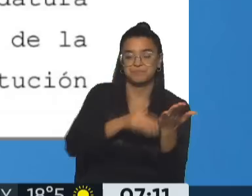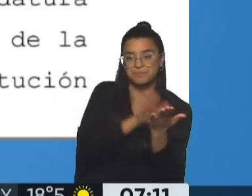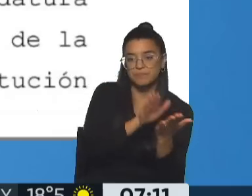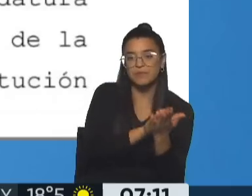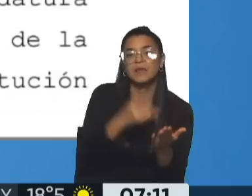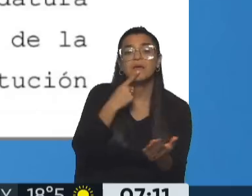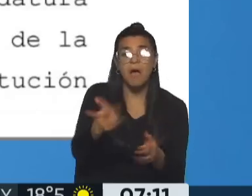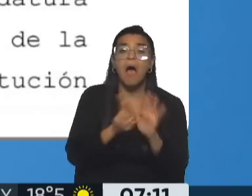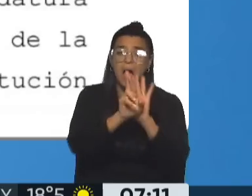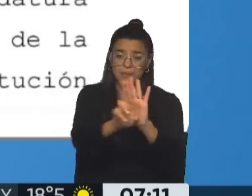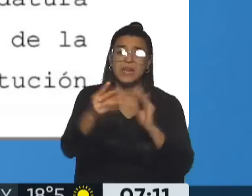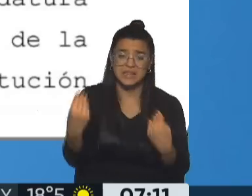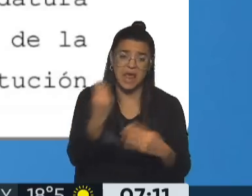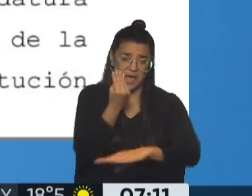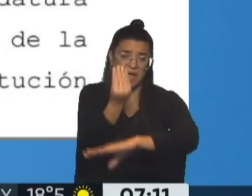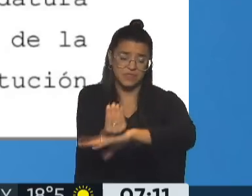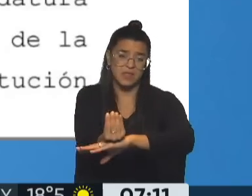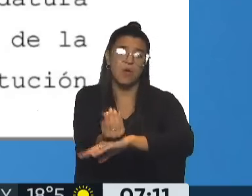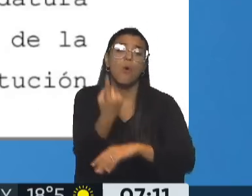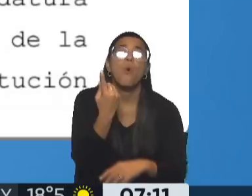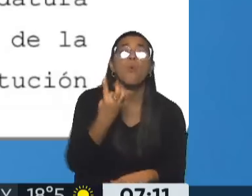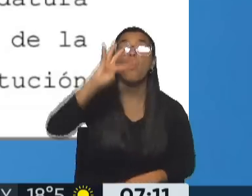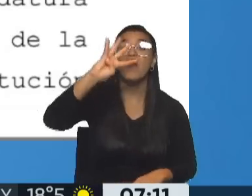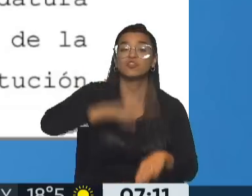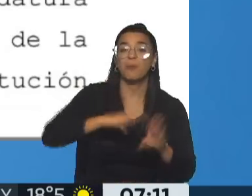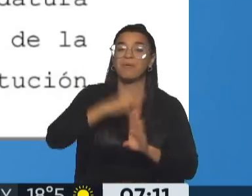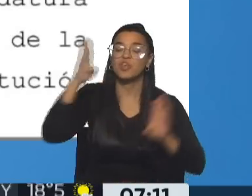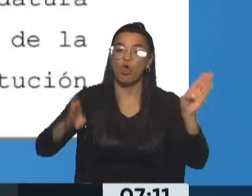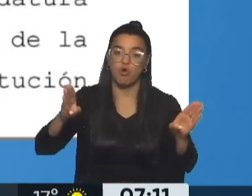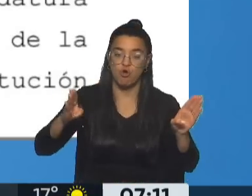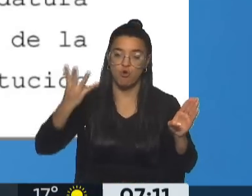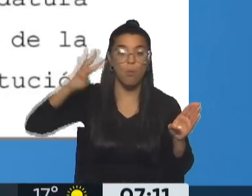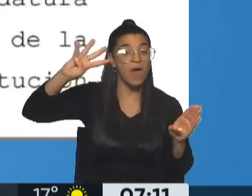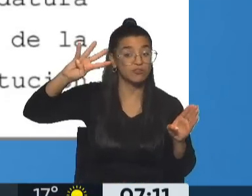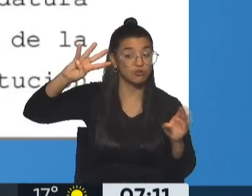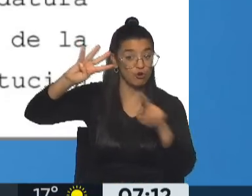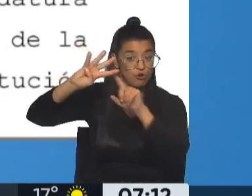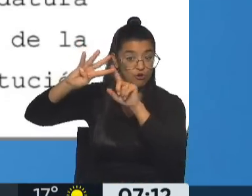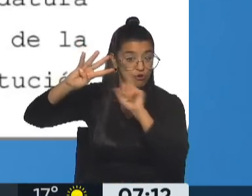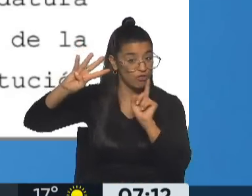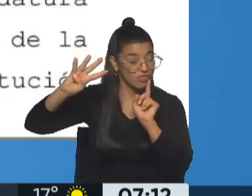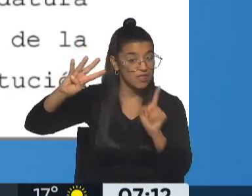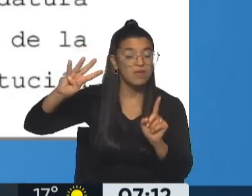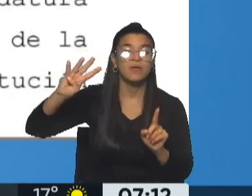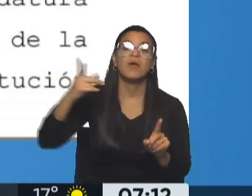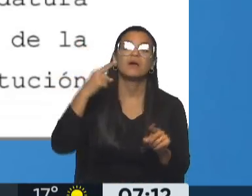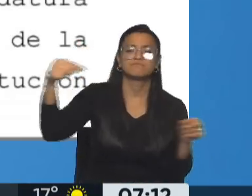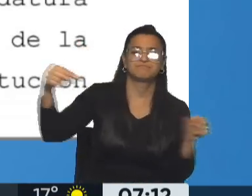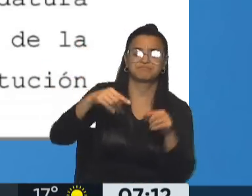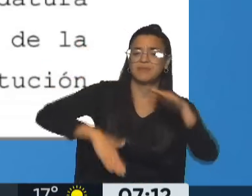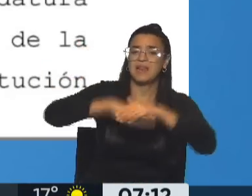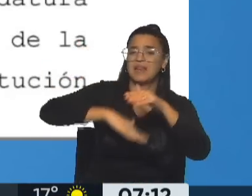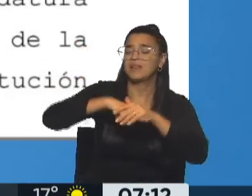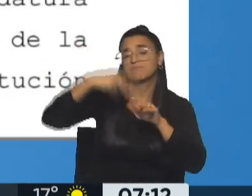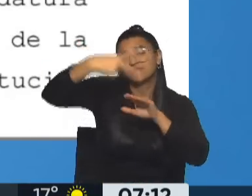que habilitar la candidatura para un cuarto periodo contrariaría el límite de